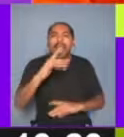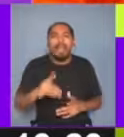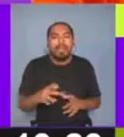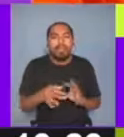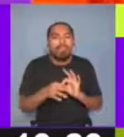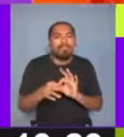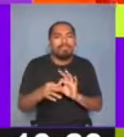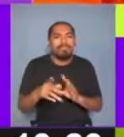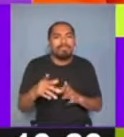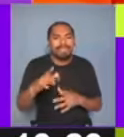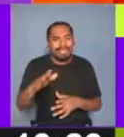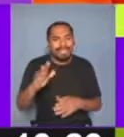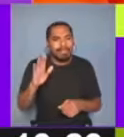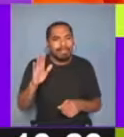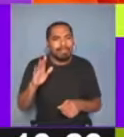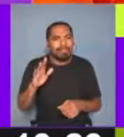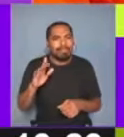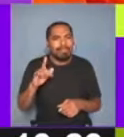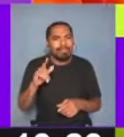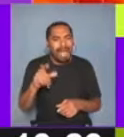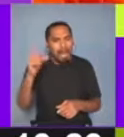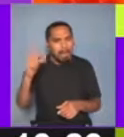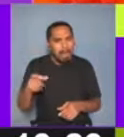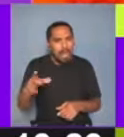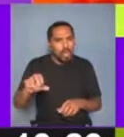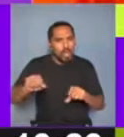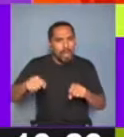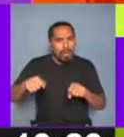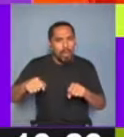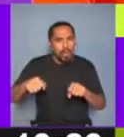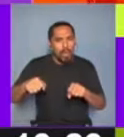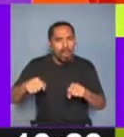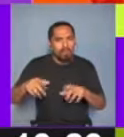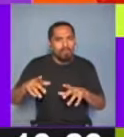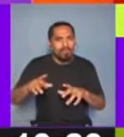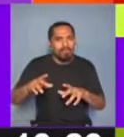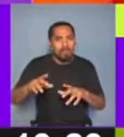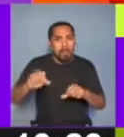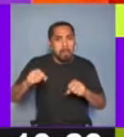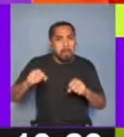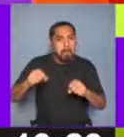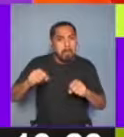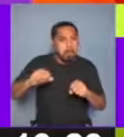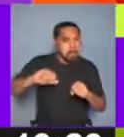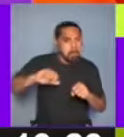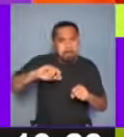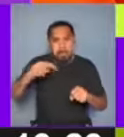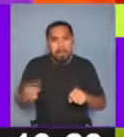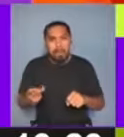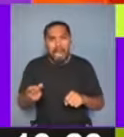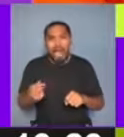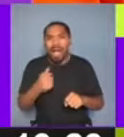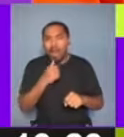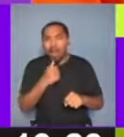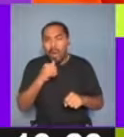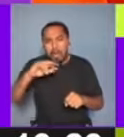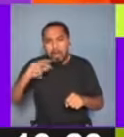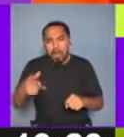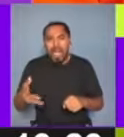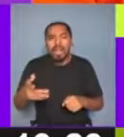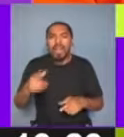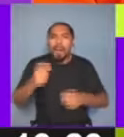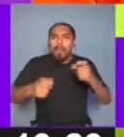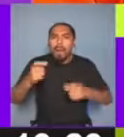Rosa ahí hubo una persona que iba en moto y bueno se cayó y se precipitó al agua y la gente lo